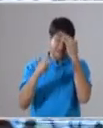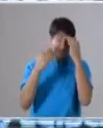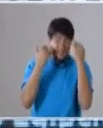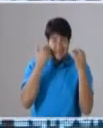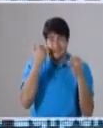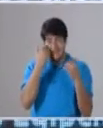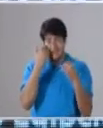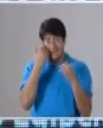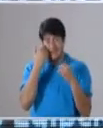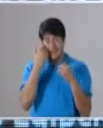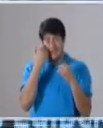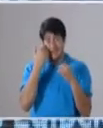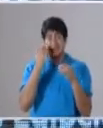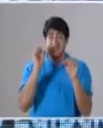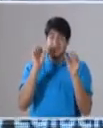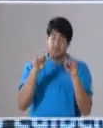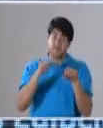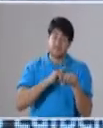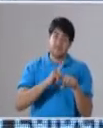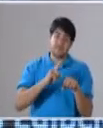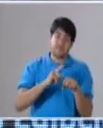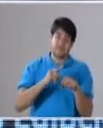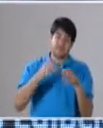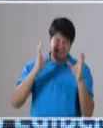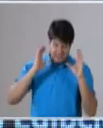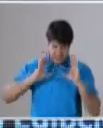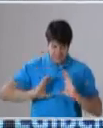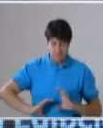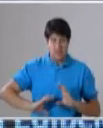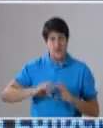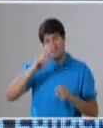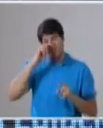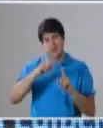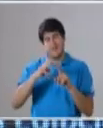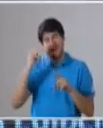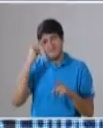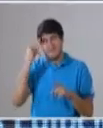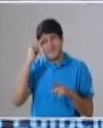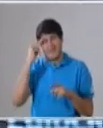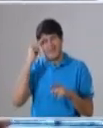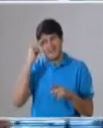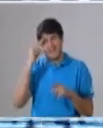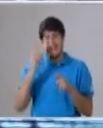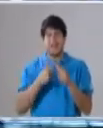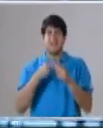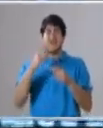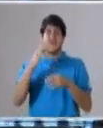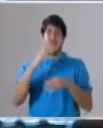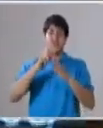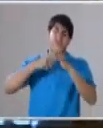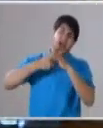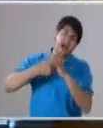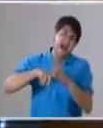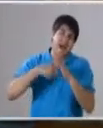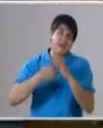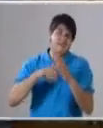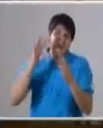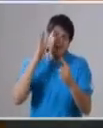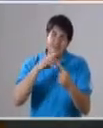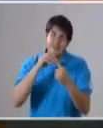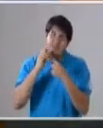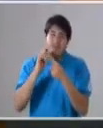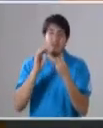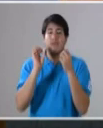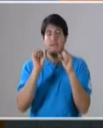dar enfermedades físicas, enfermedades mentales con aparatos especiales que pueden causar depresión, que